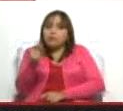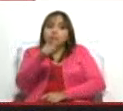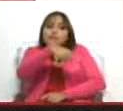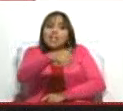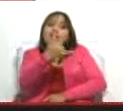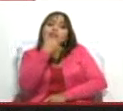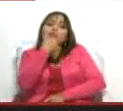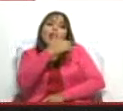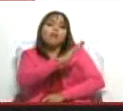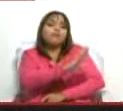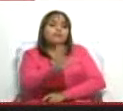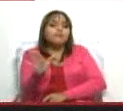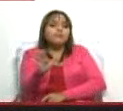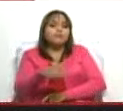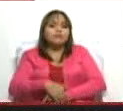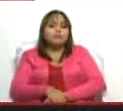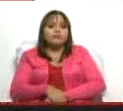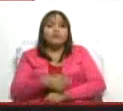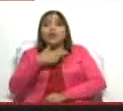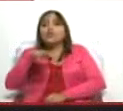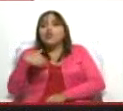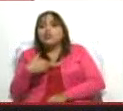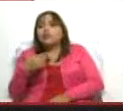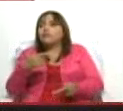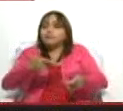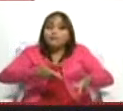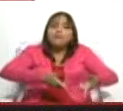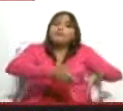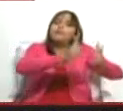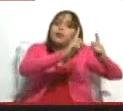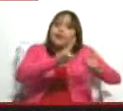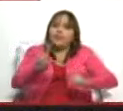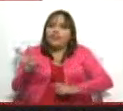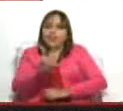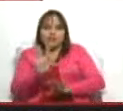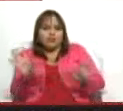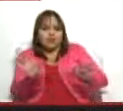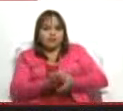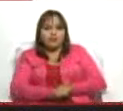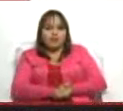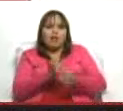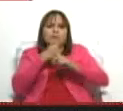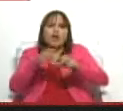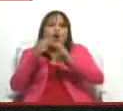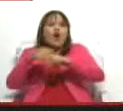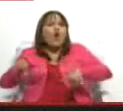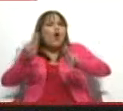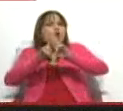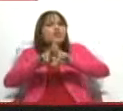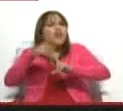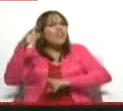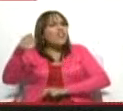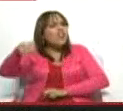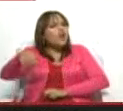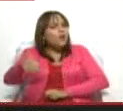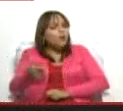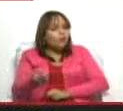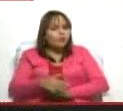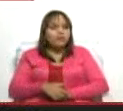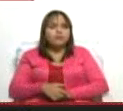equivocados. Una cortesía de Venezuela. Porque la ONU debería estar hoy